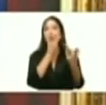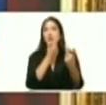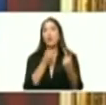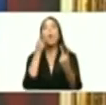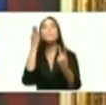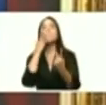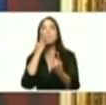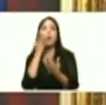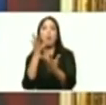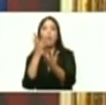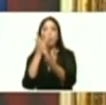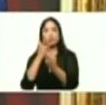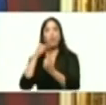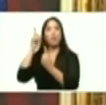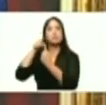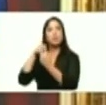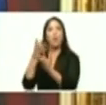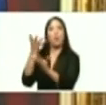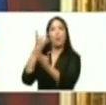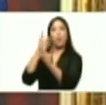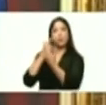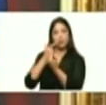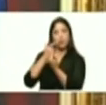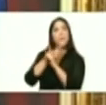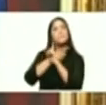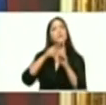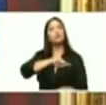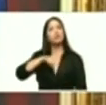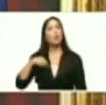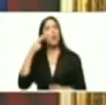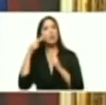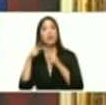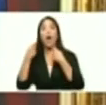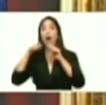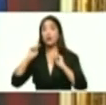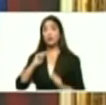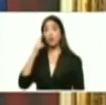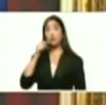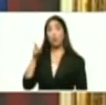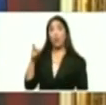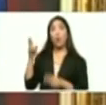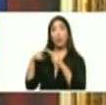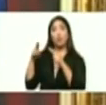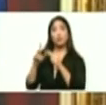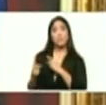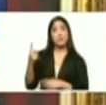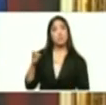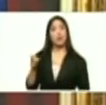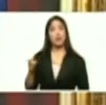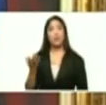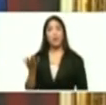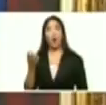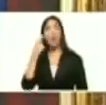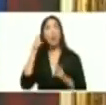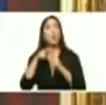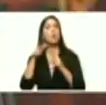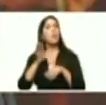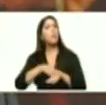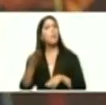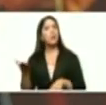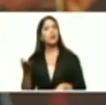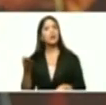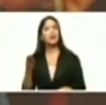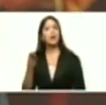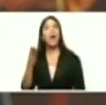sus tíos, nosotros, los conocemos, Aristóbulo, primero Aristóbulo, los conocemos, porque lo hemos